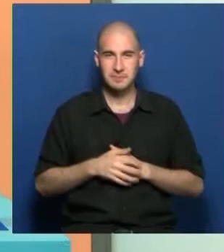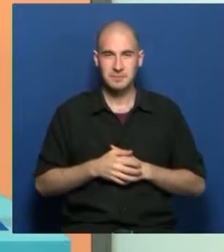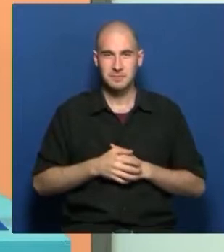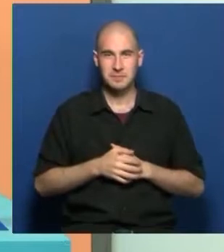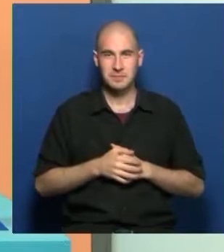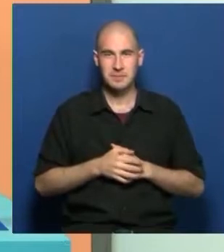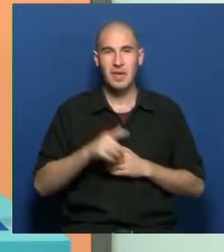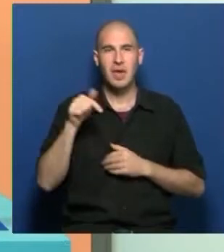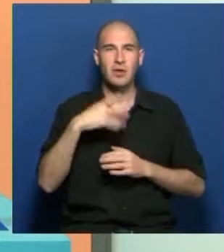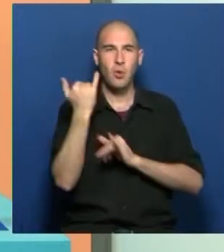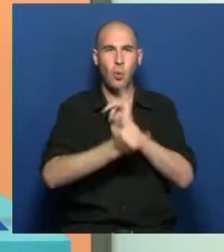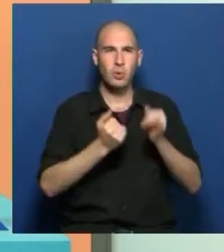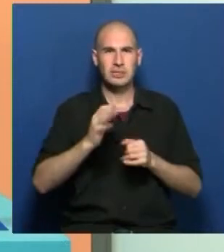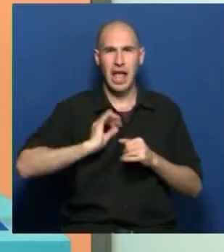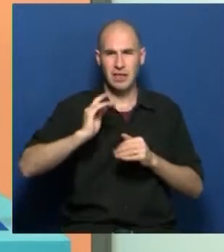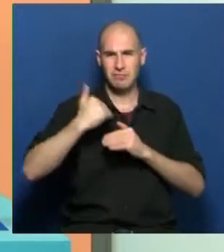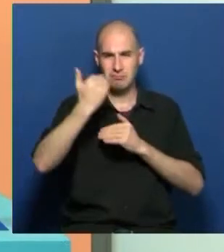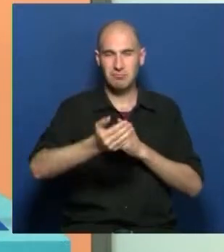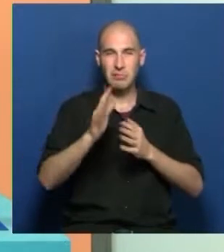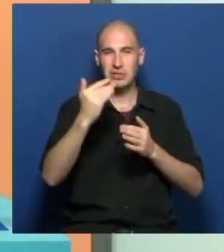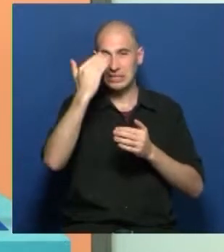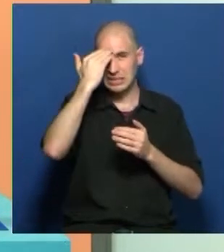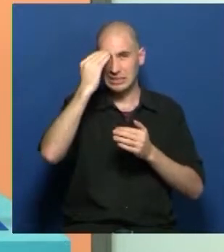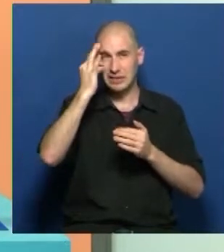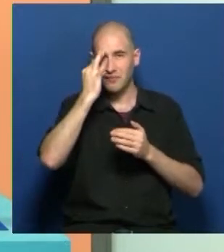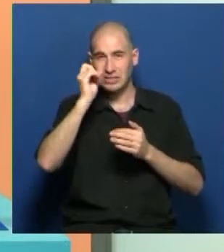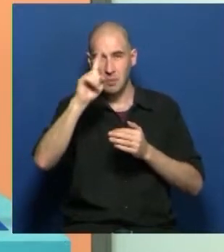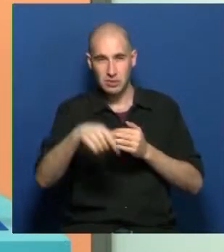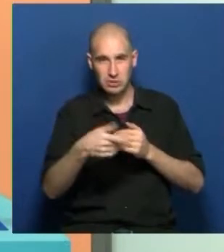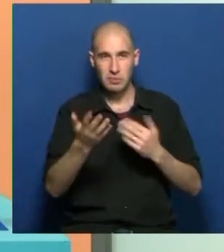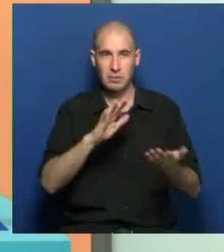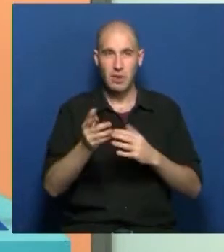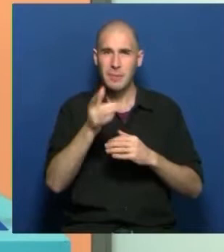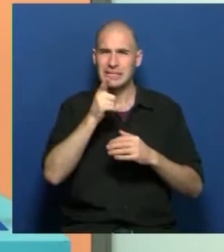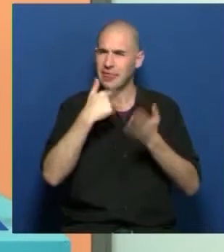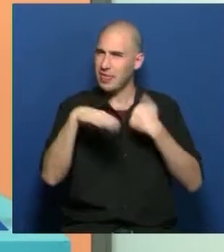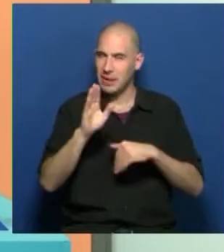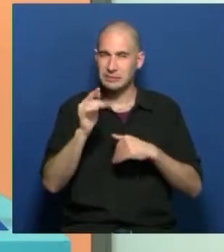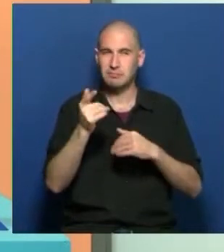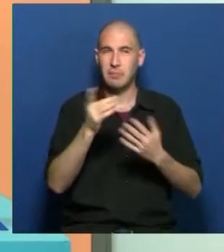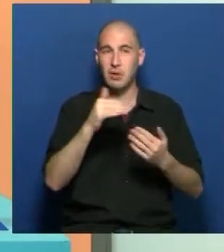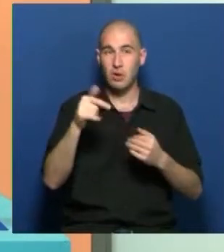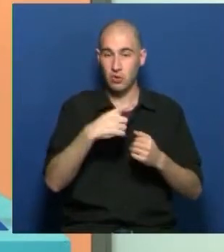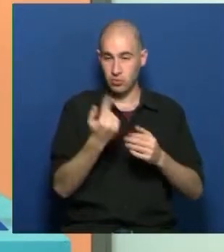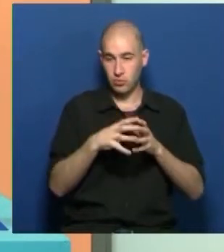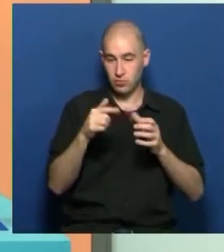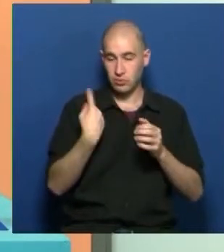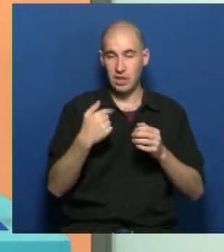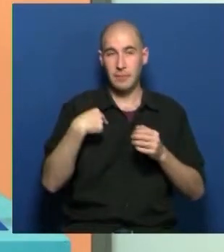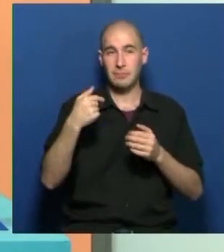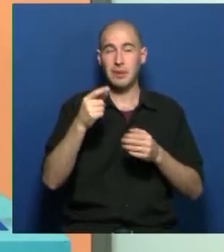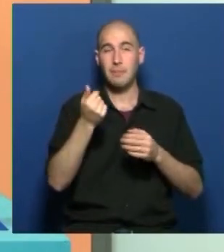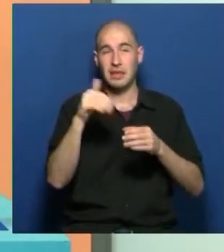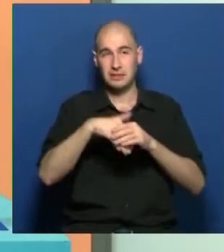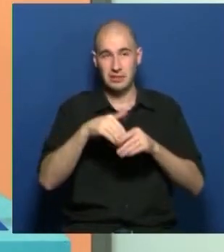y ellos dan un rendimiento anual muchas veces del 15, 20% y parece excesivo. Calculemos que acá nosotros solamente por ir a poner nuestro